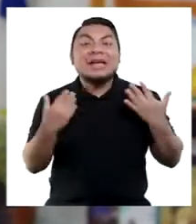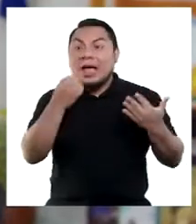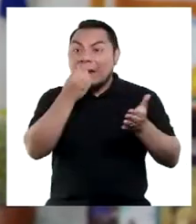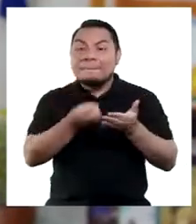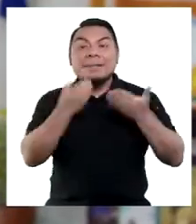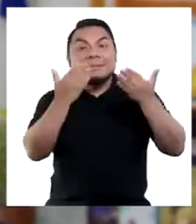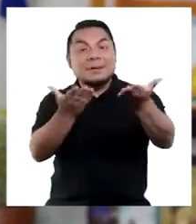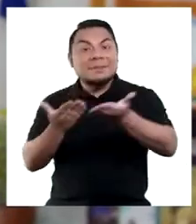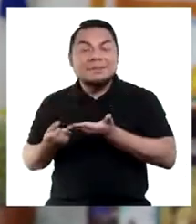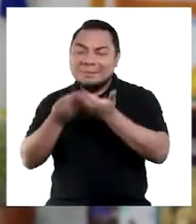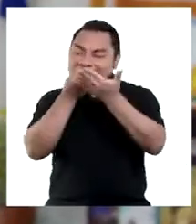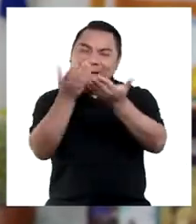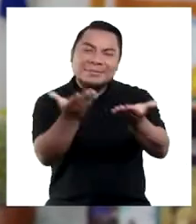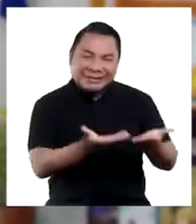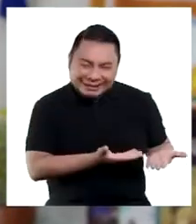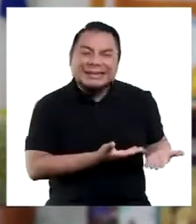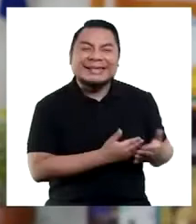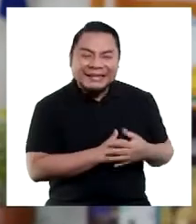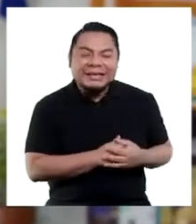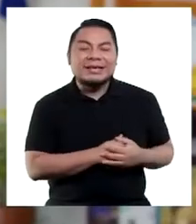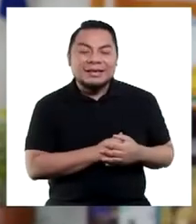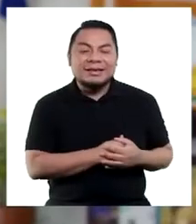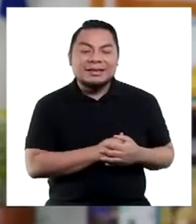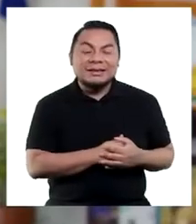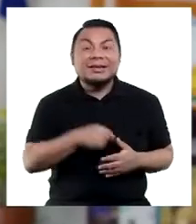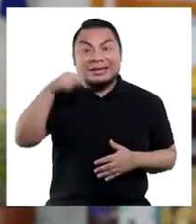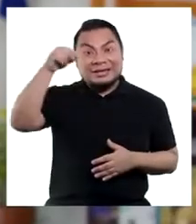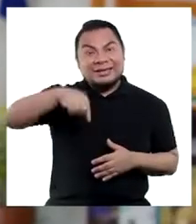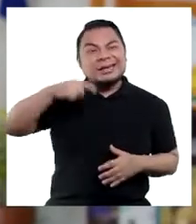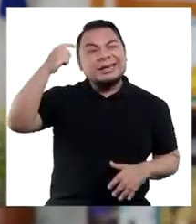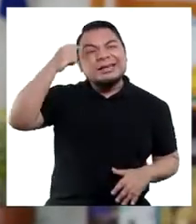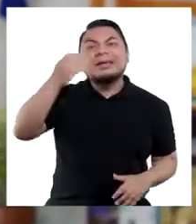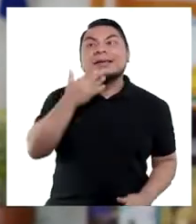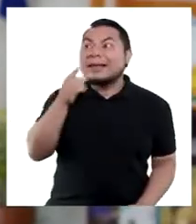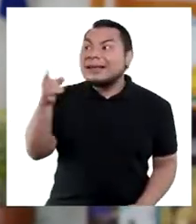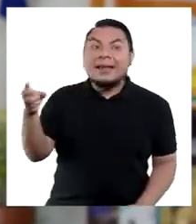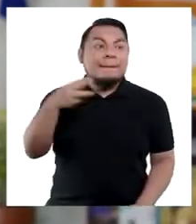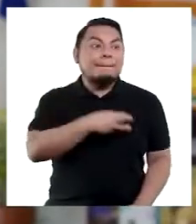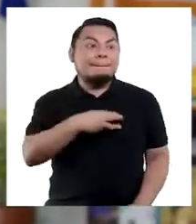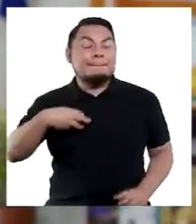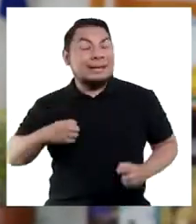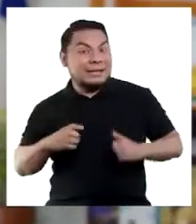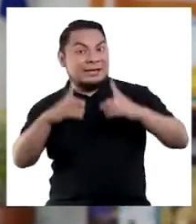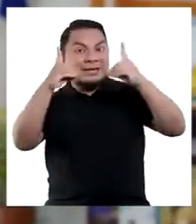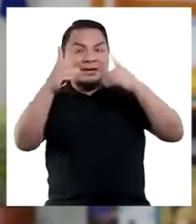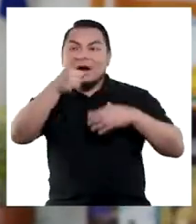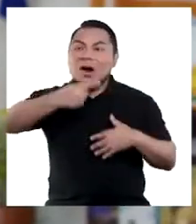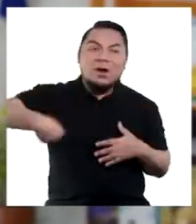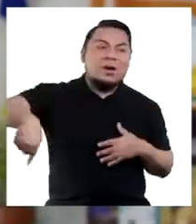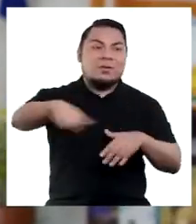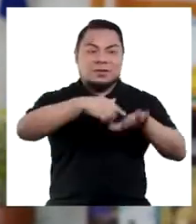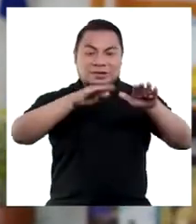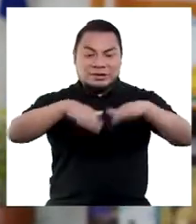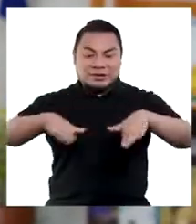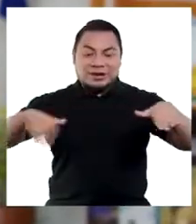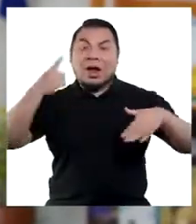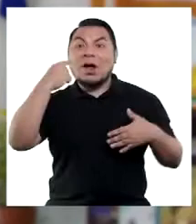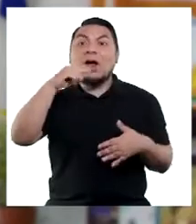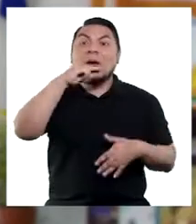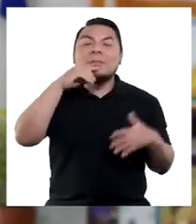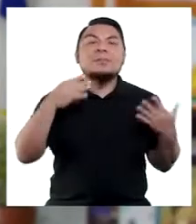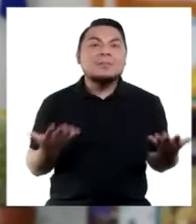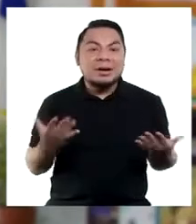amigas y amigos esta es una iniciativa del ministerio de educación para que todas las niñas